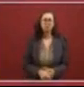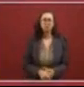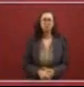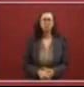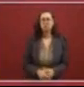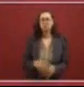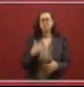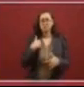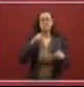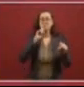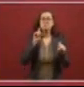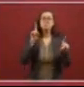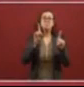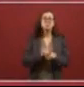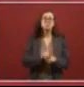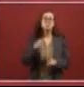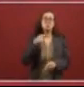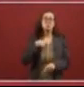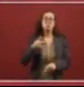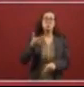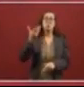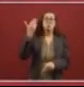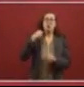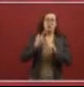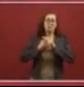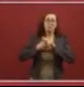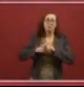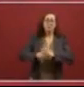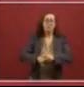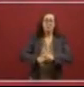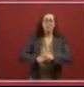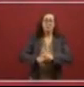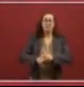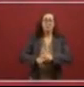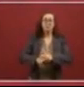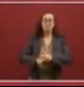dije desde el principio que